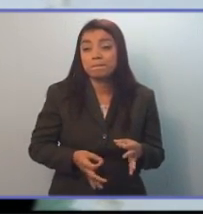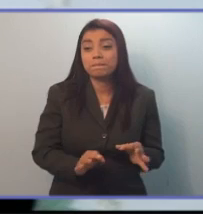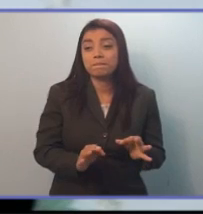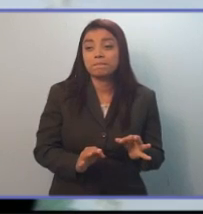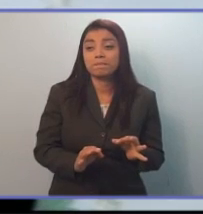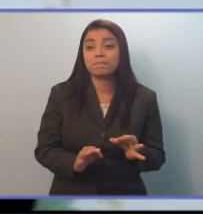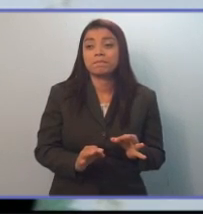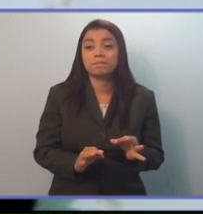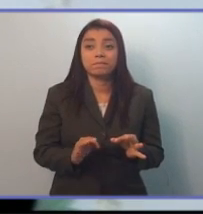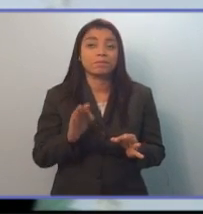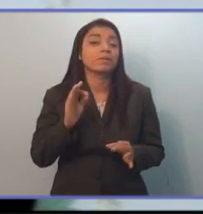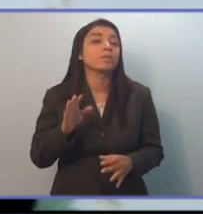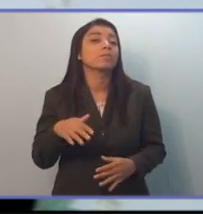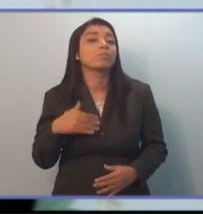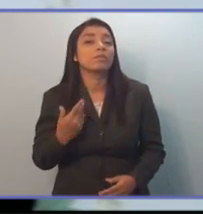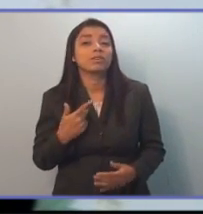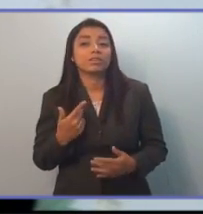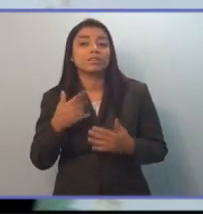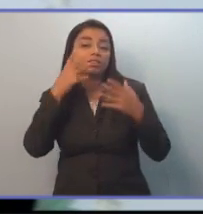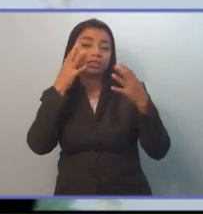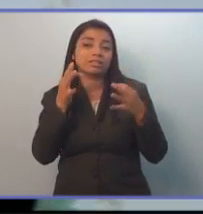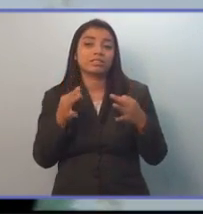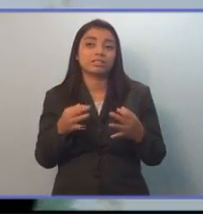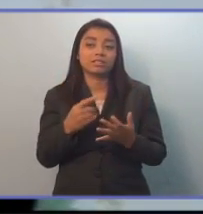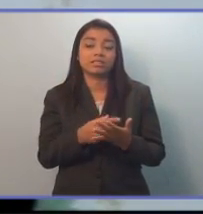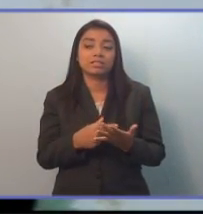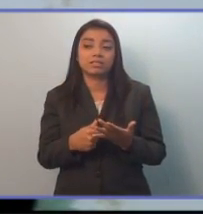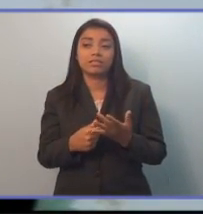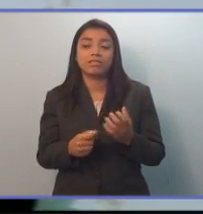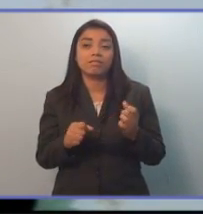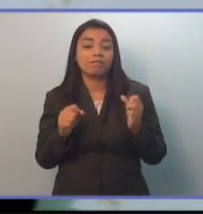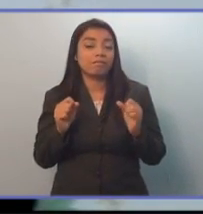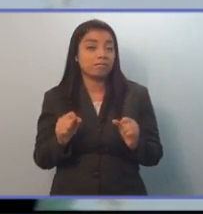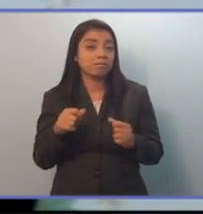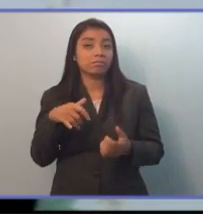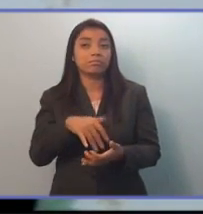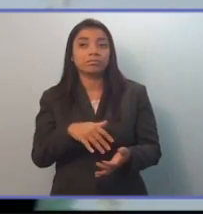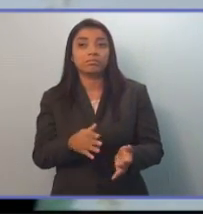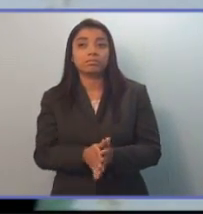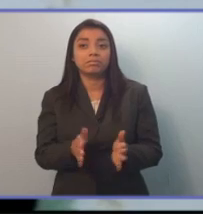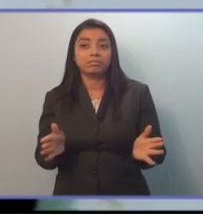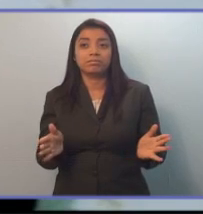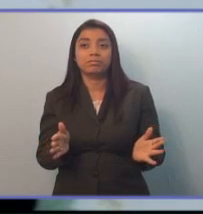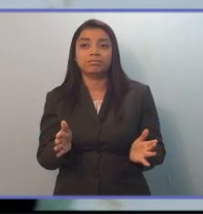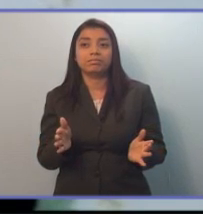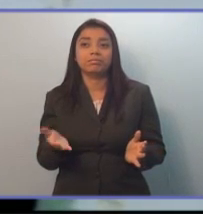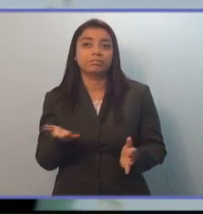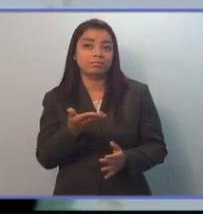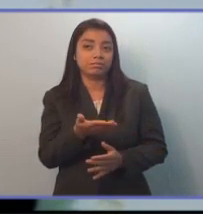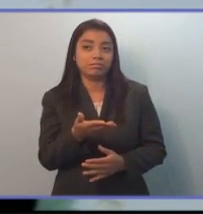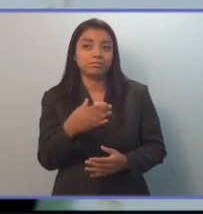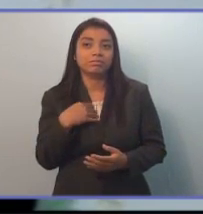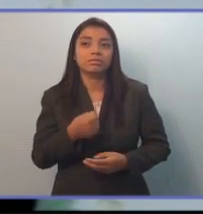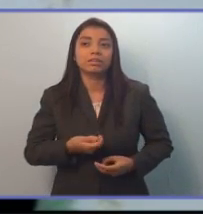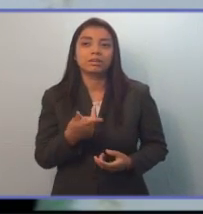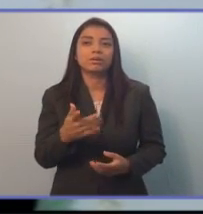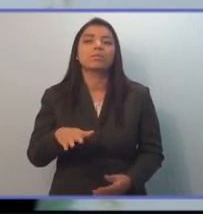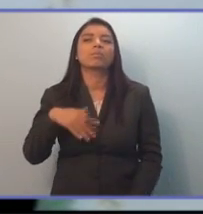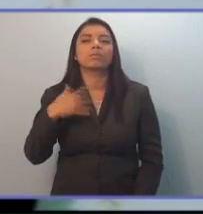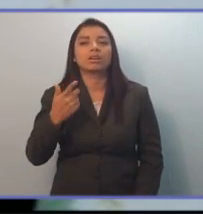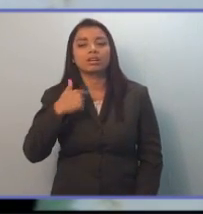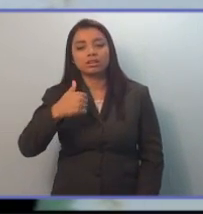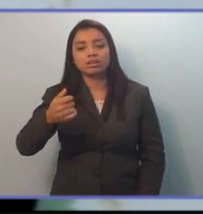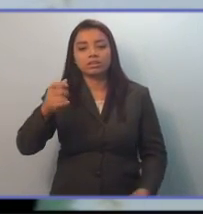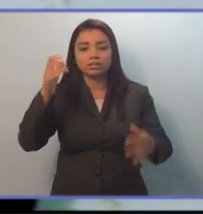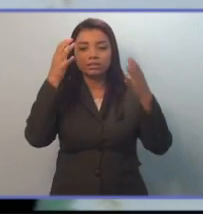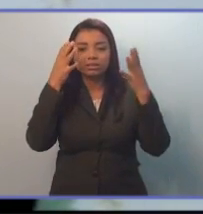Soy transparente en cuanto a que las decisiones las tomo en público, o sea, y yo digo por qué yo estoy tomando tal